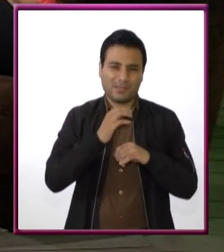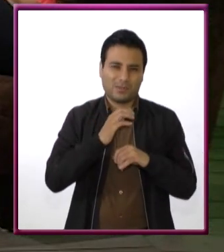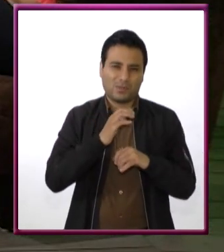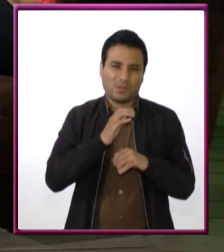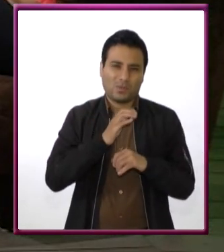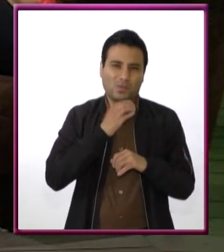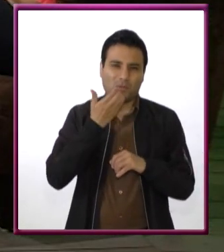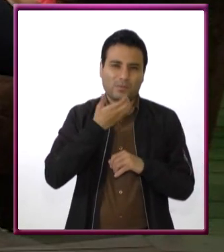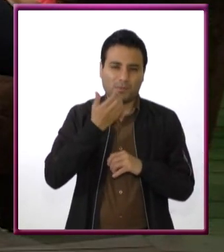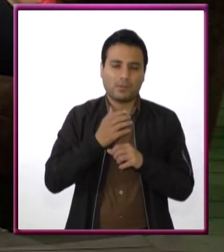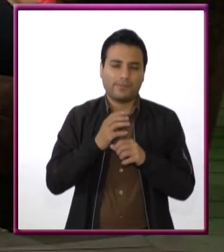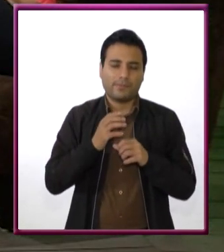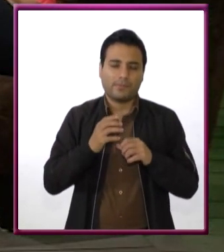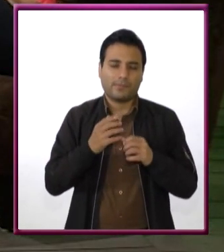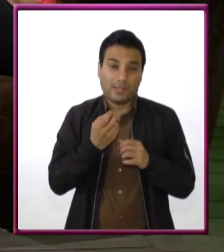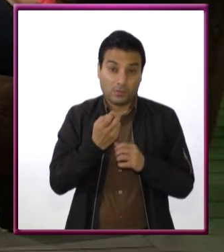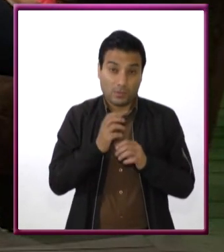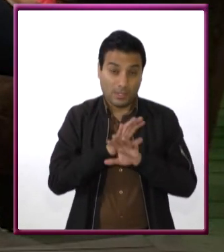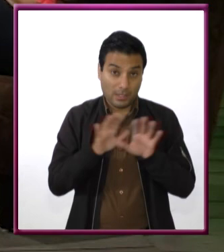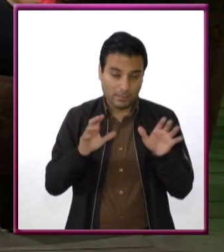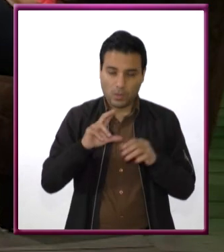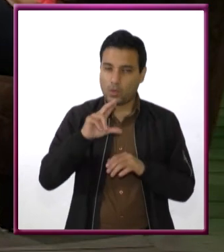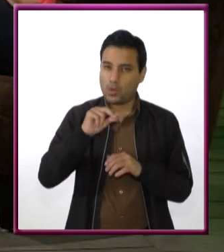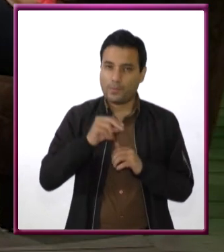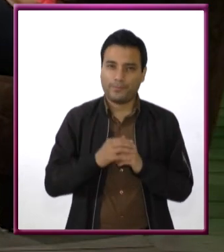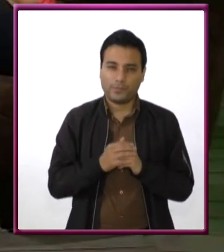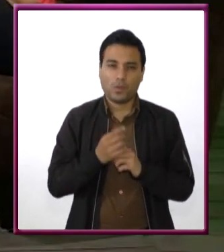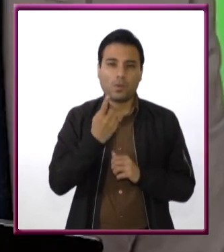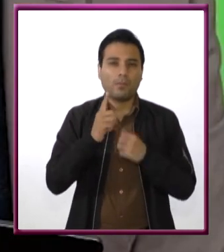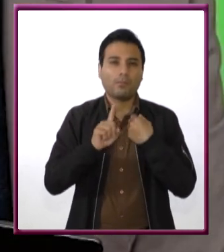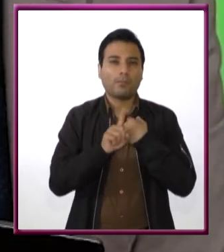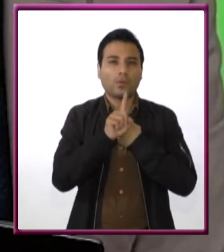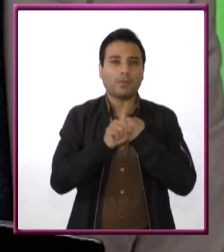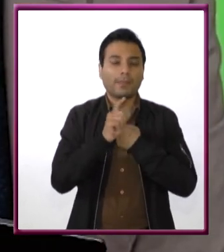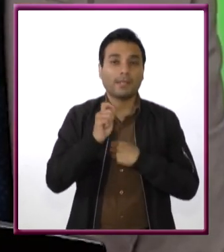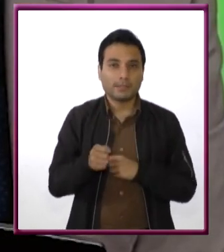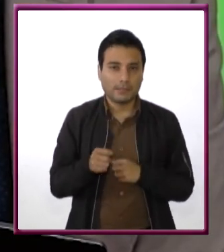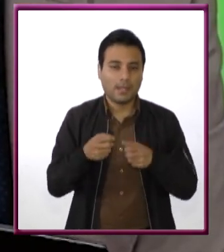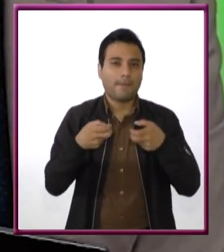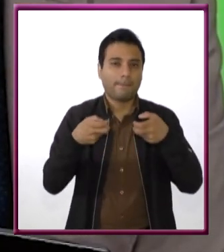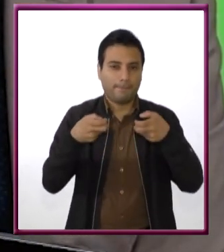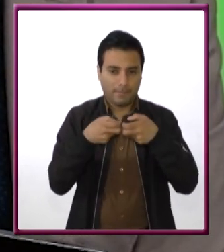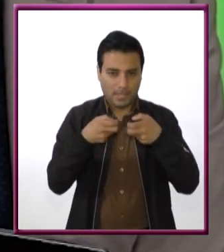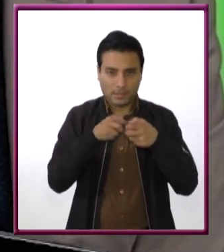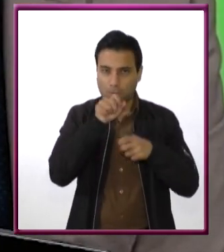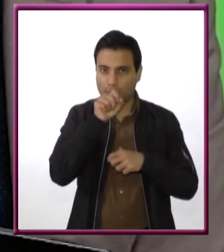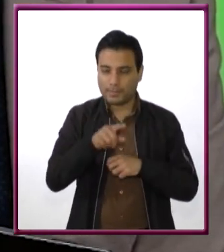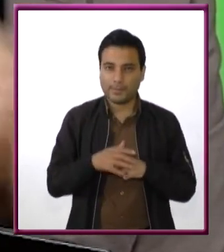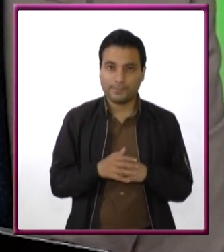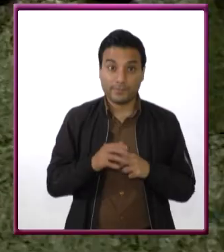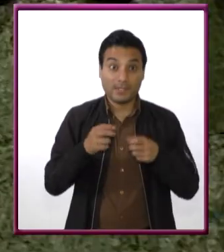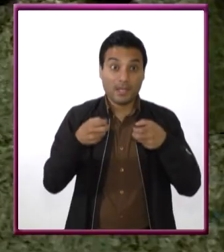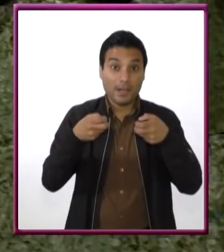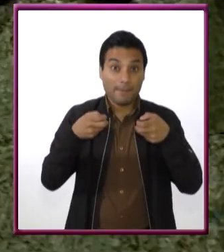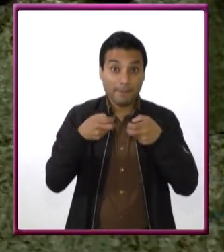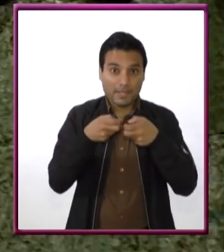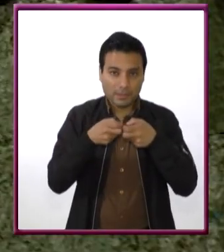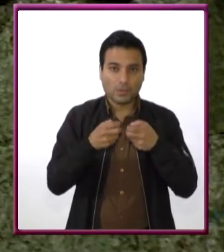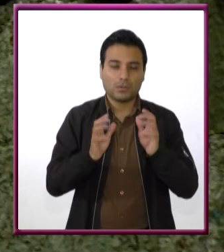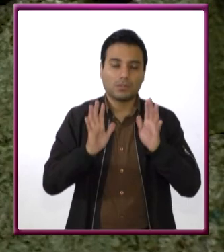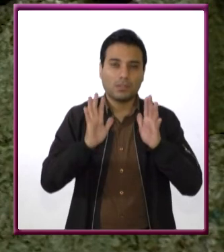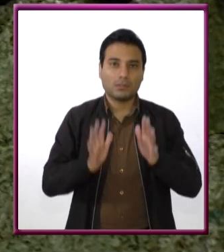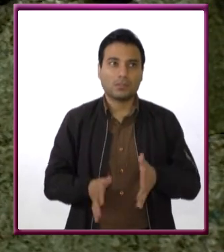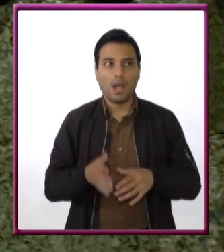estado oyendo, porque en este momento uno de los grandes problemas son los plásticos y el hecho de que están llegando hasta el